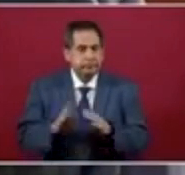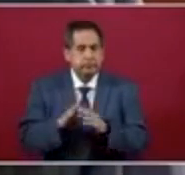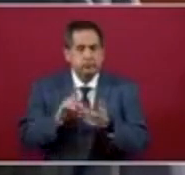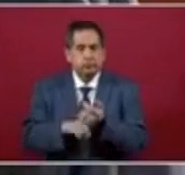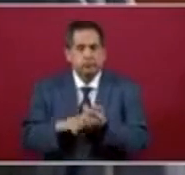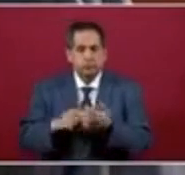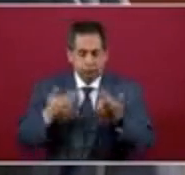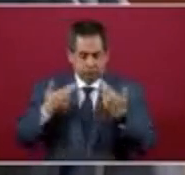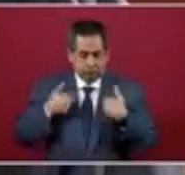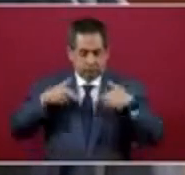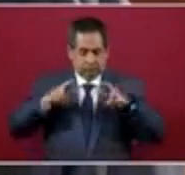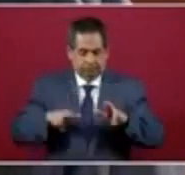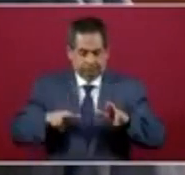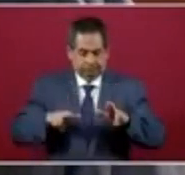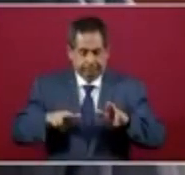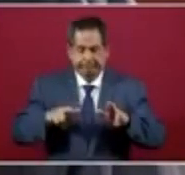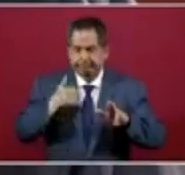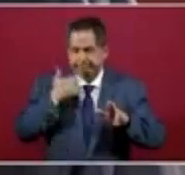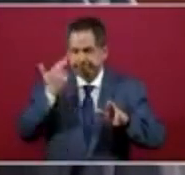representante del Estado mexicano.